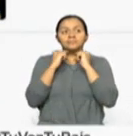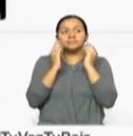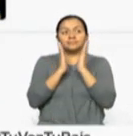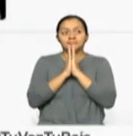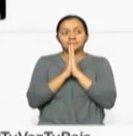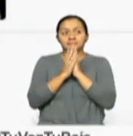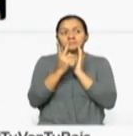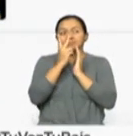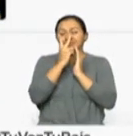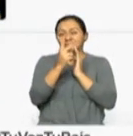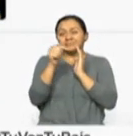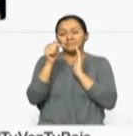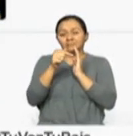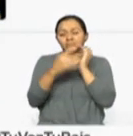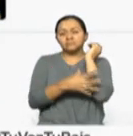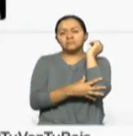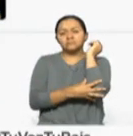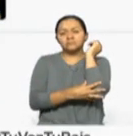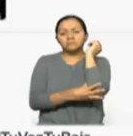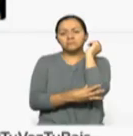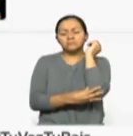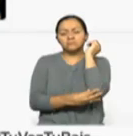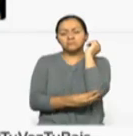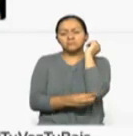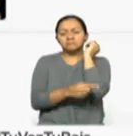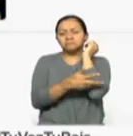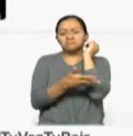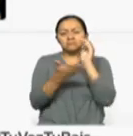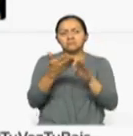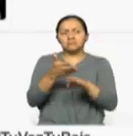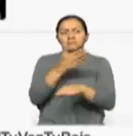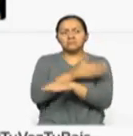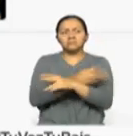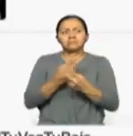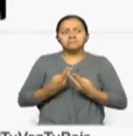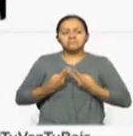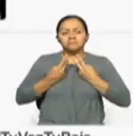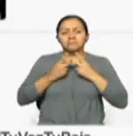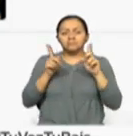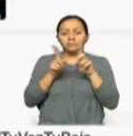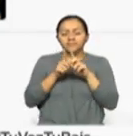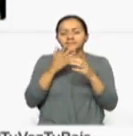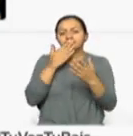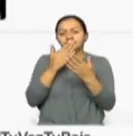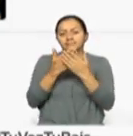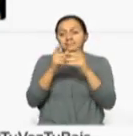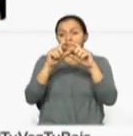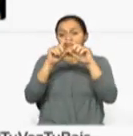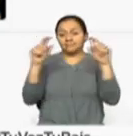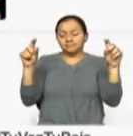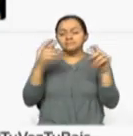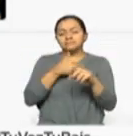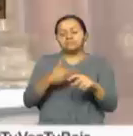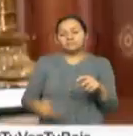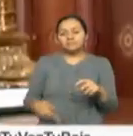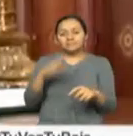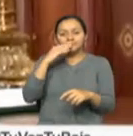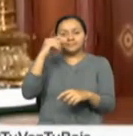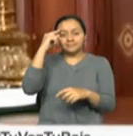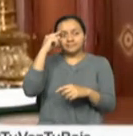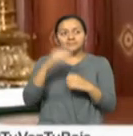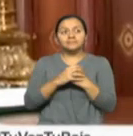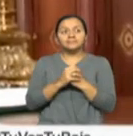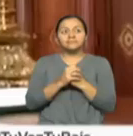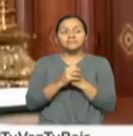referente de la Iglesia de los Pobres. Murió en santidad, como fue su vida. Gracias, Monseñor, escribió el primer mandatario.